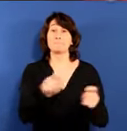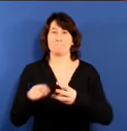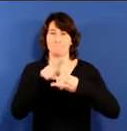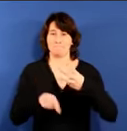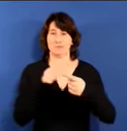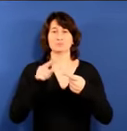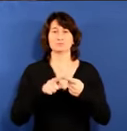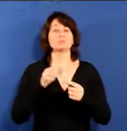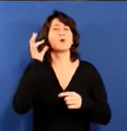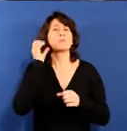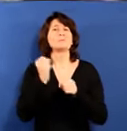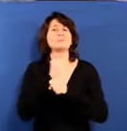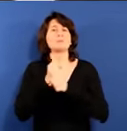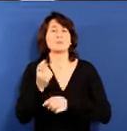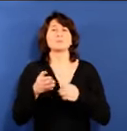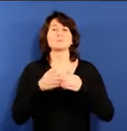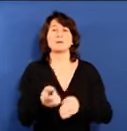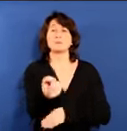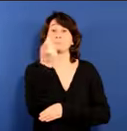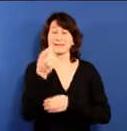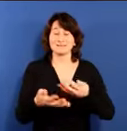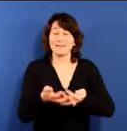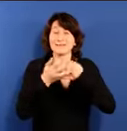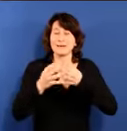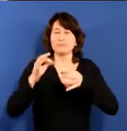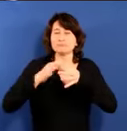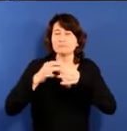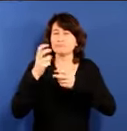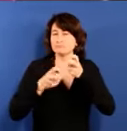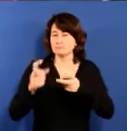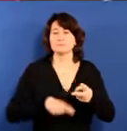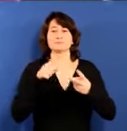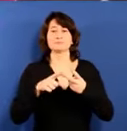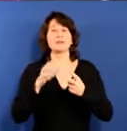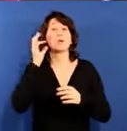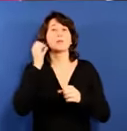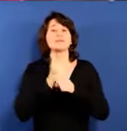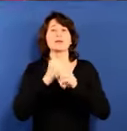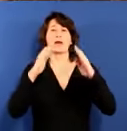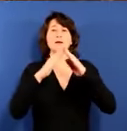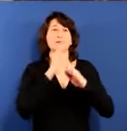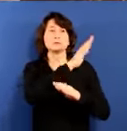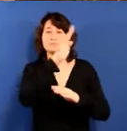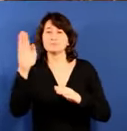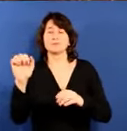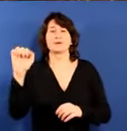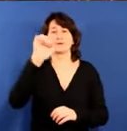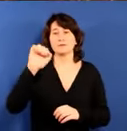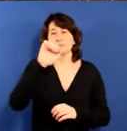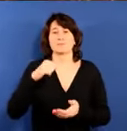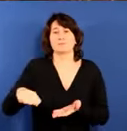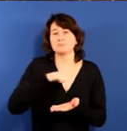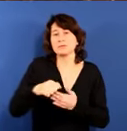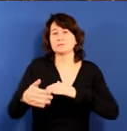Luis Bilbao ha recordado que el verdadero reconocimiento se le hace a organizaciones o personas que han sabido dar valor a los